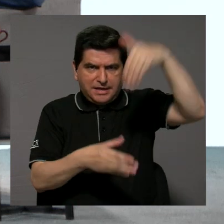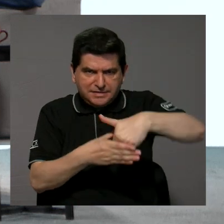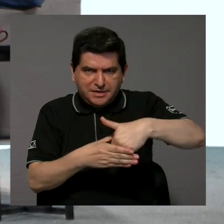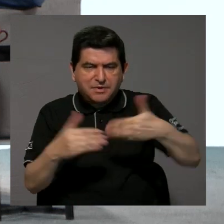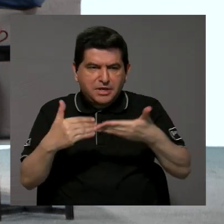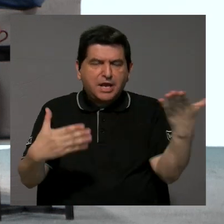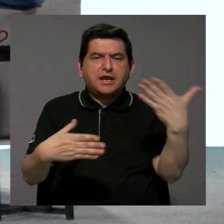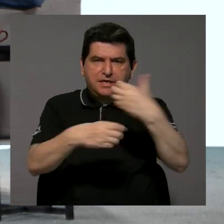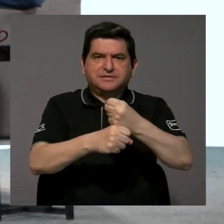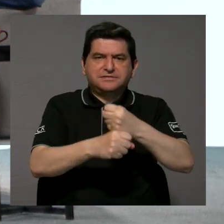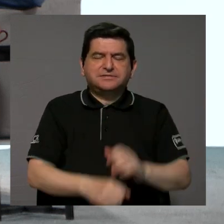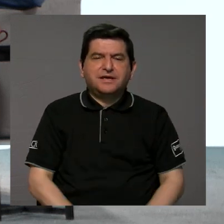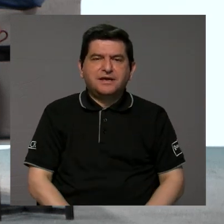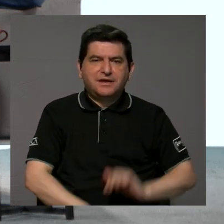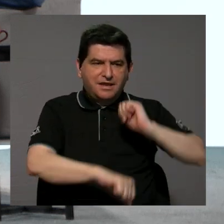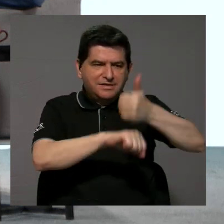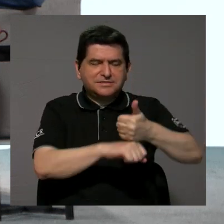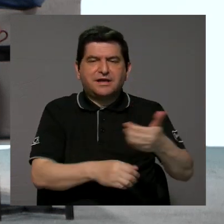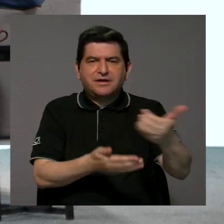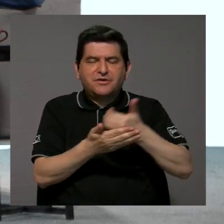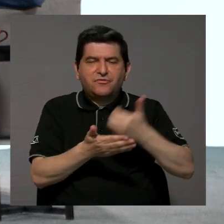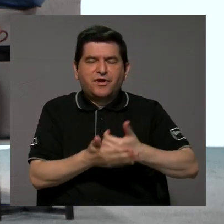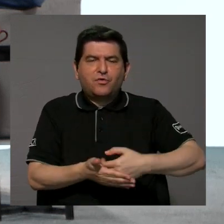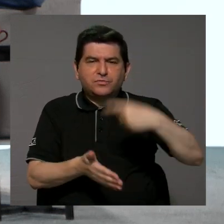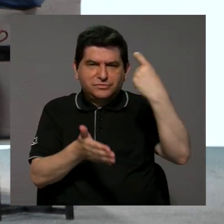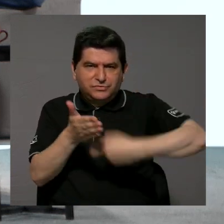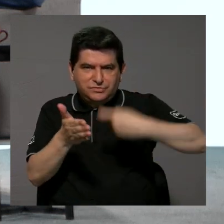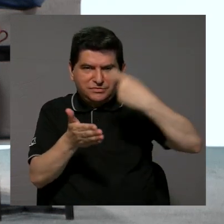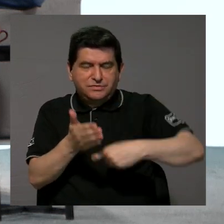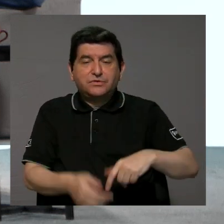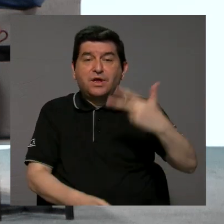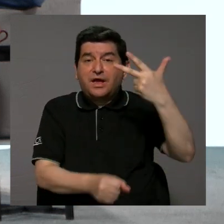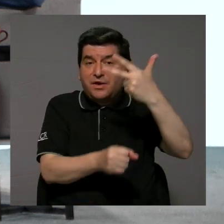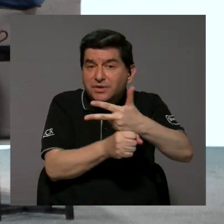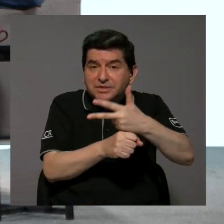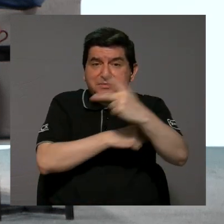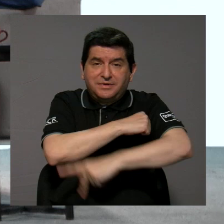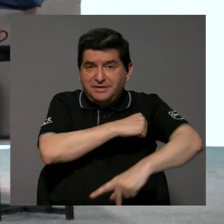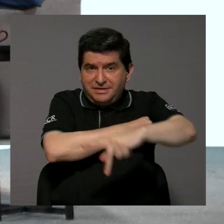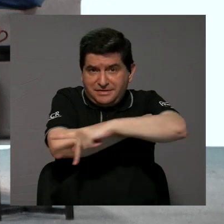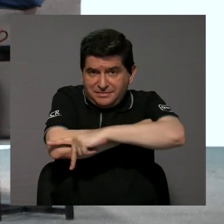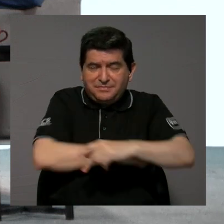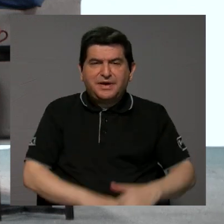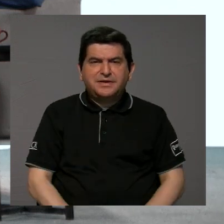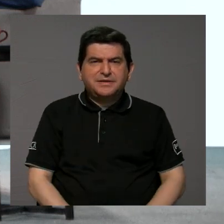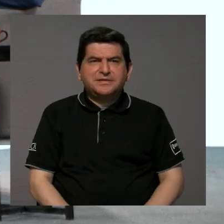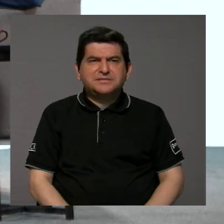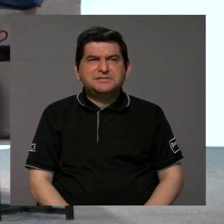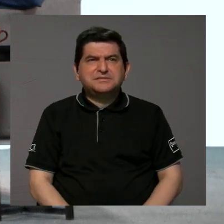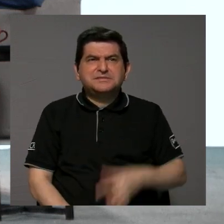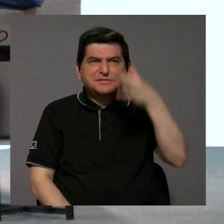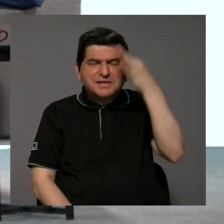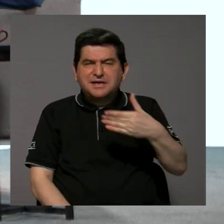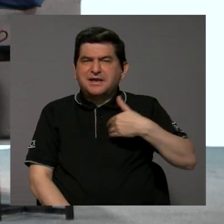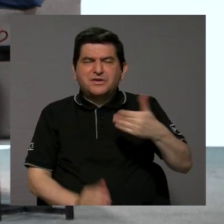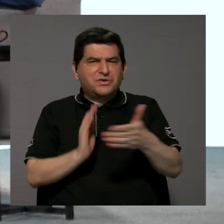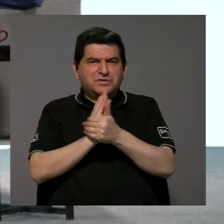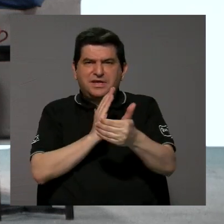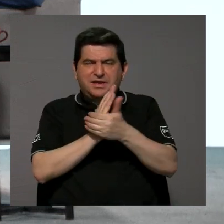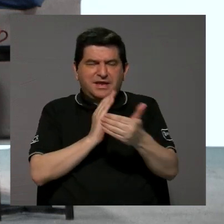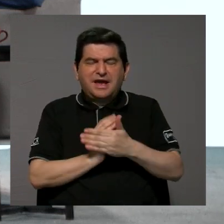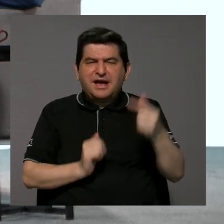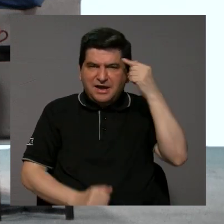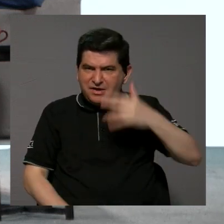importante intervenir y hacer cosas. Entonces habilitaron recursos fiscales. Por ejemplo, Guatemala, un país que en principio se considera no